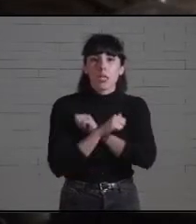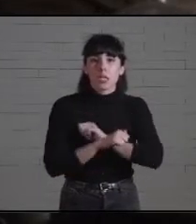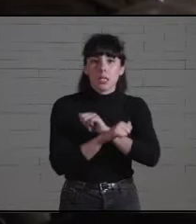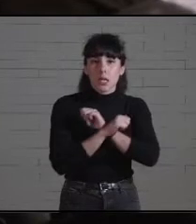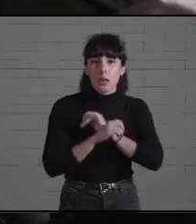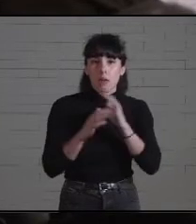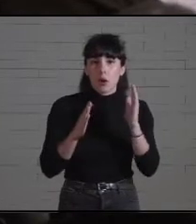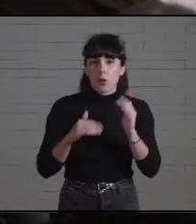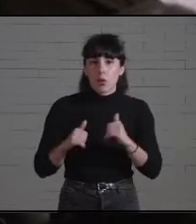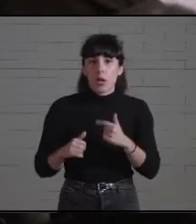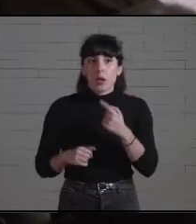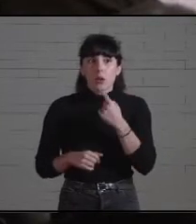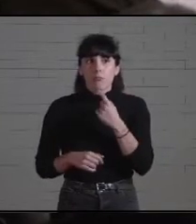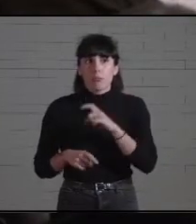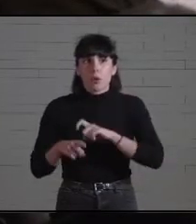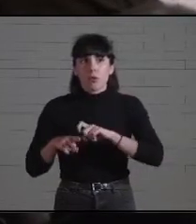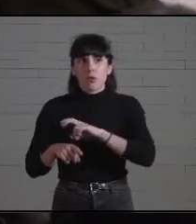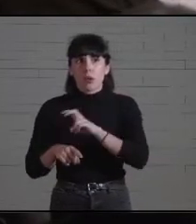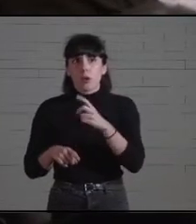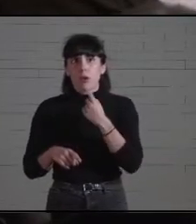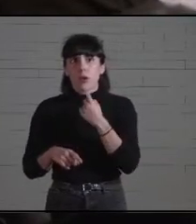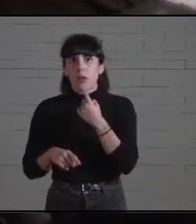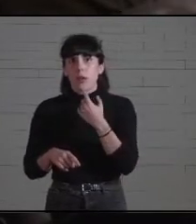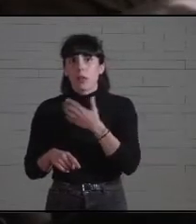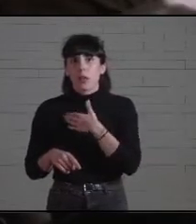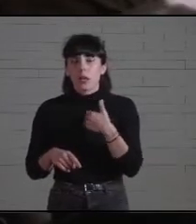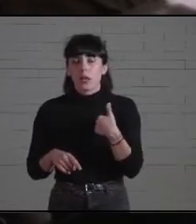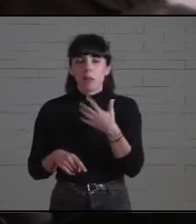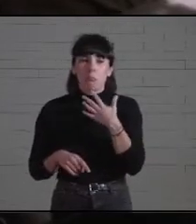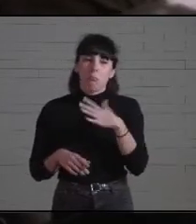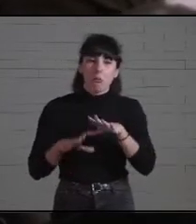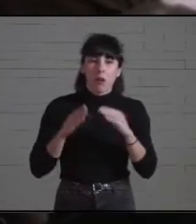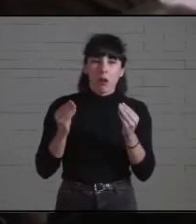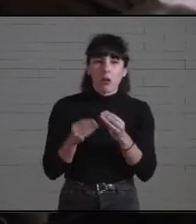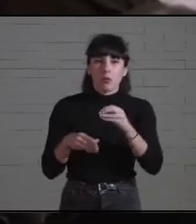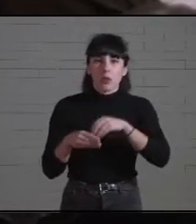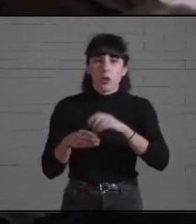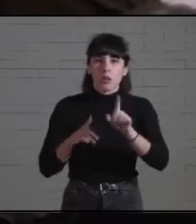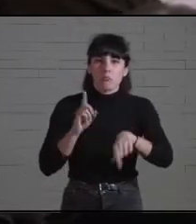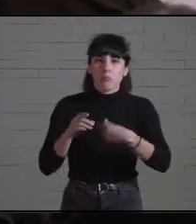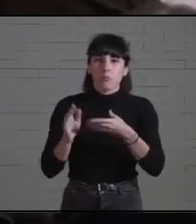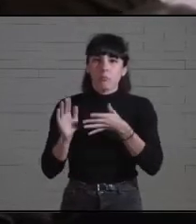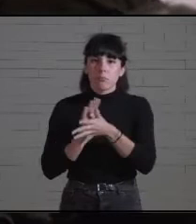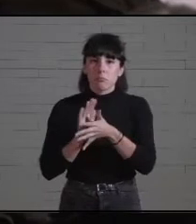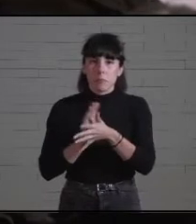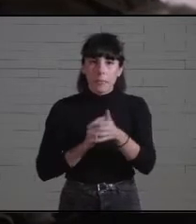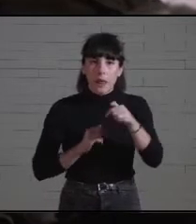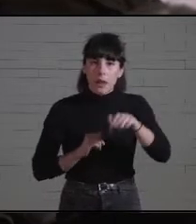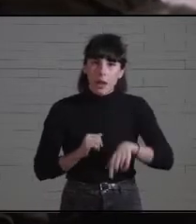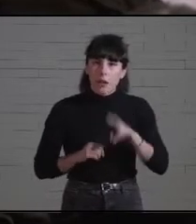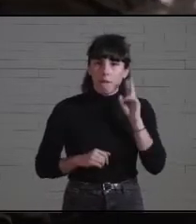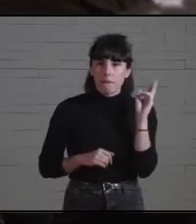pero yo quería decir otra cosa, no, bueno, lo tengo en las conclusiones, vale. Bien, aquí tenemos